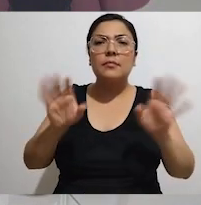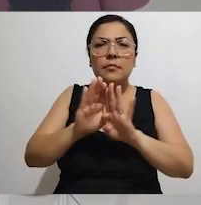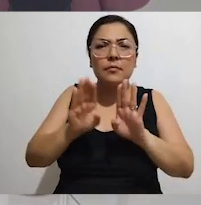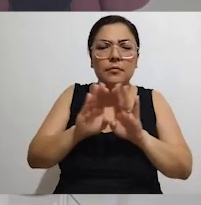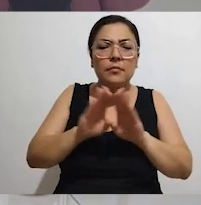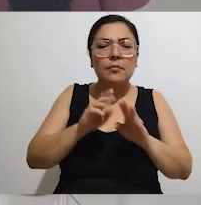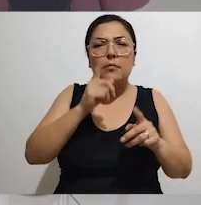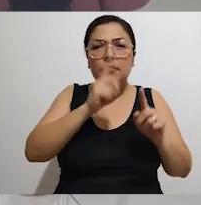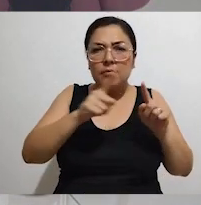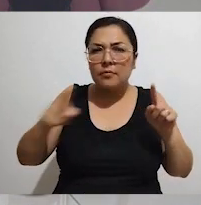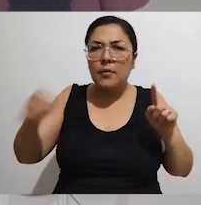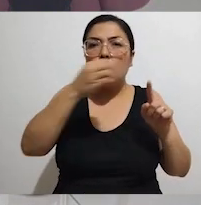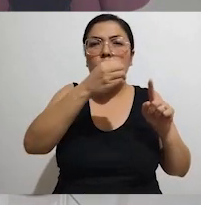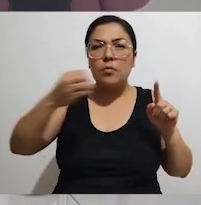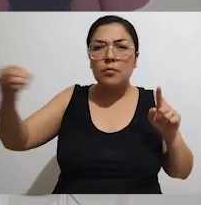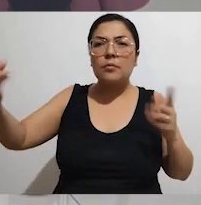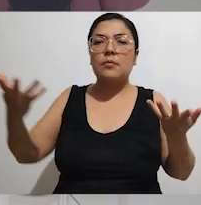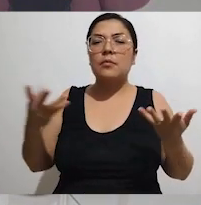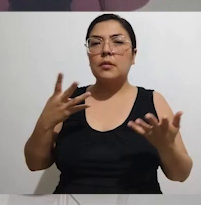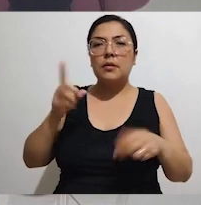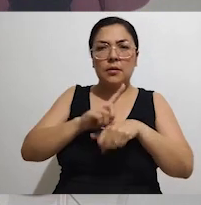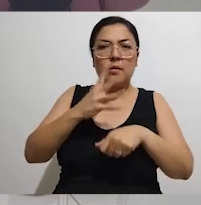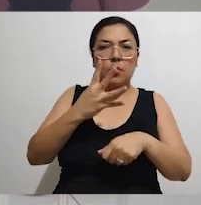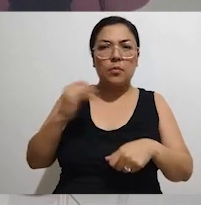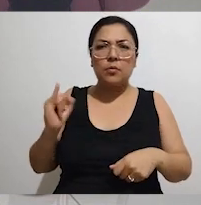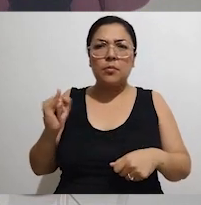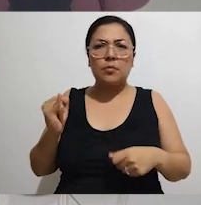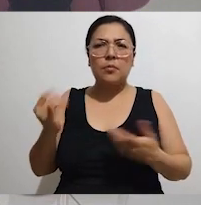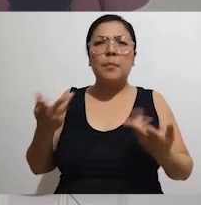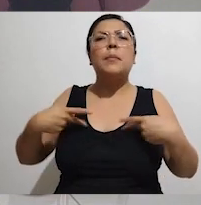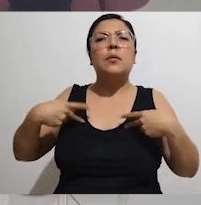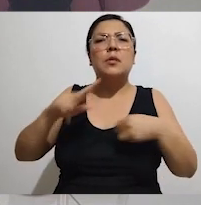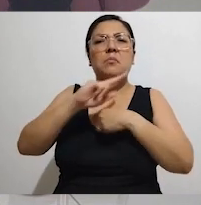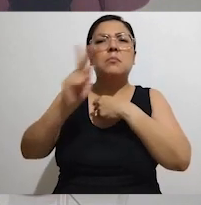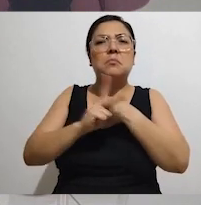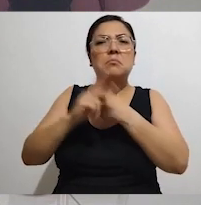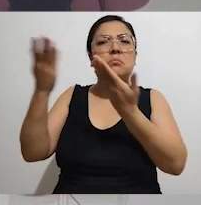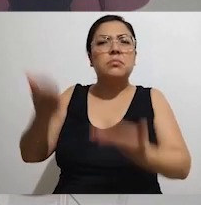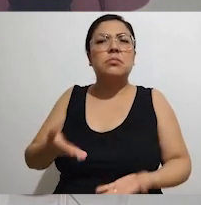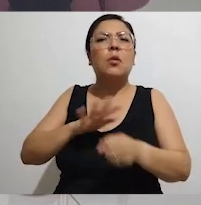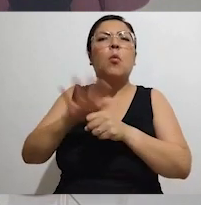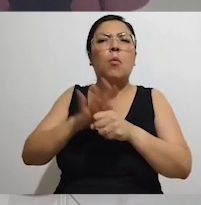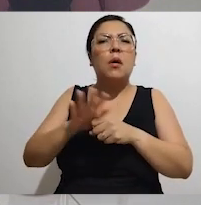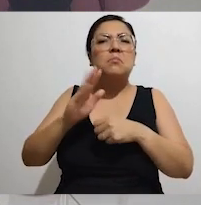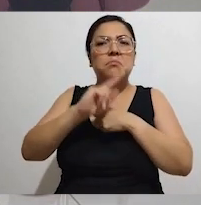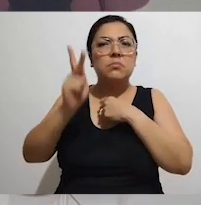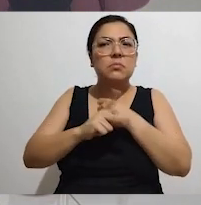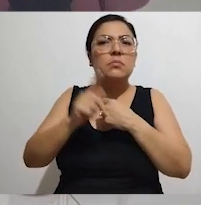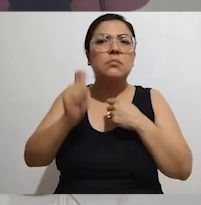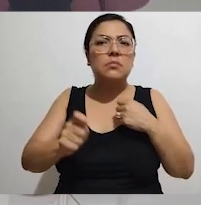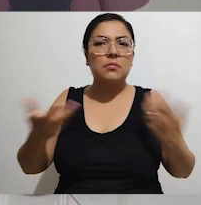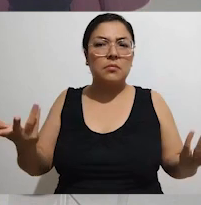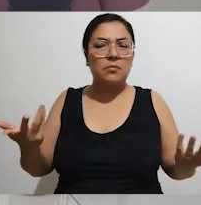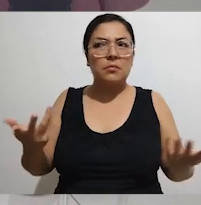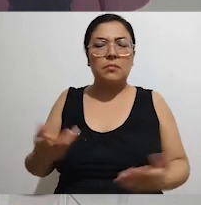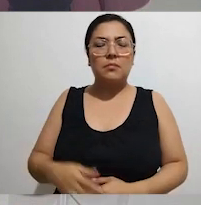operación de una jornada electoral como la que tuvimos en Coahuila el 4 de junio. ¿De qué países nos visitaron para